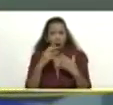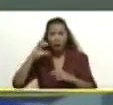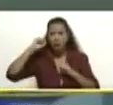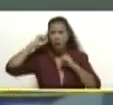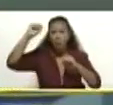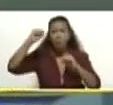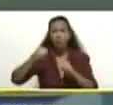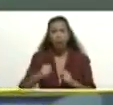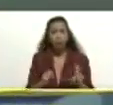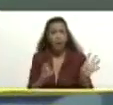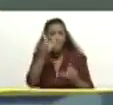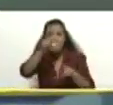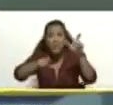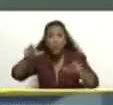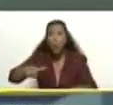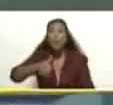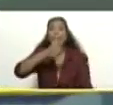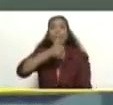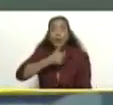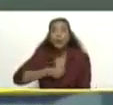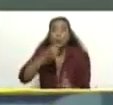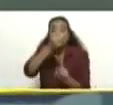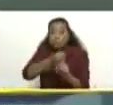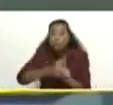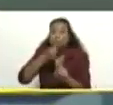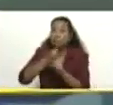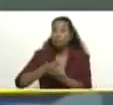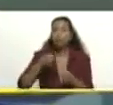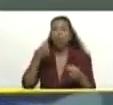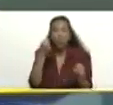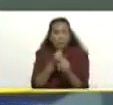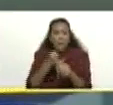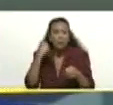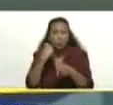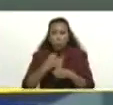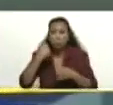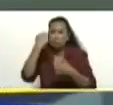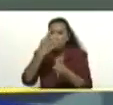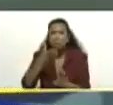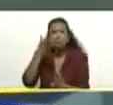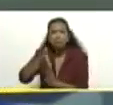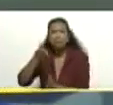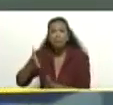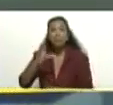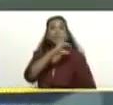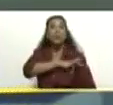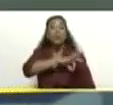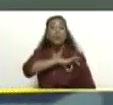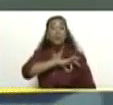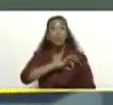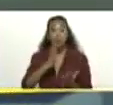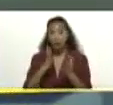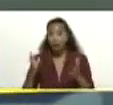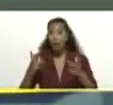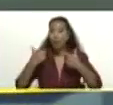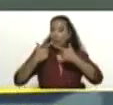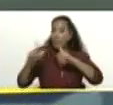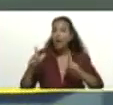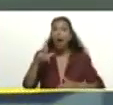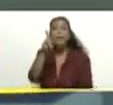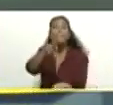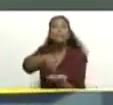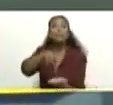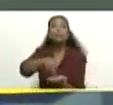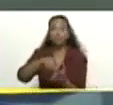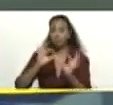heroica, como resistente. ¿Hacia dónde debemos ir? Hacia una sociedad de mayores libertades,